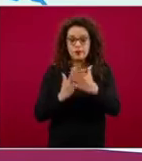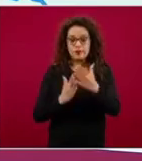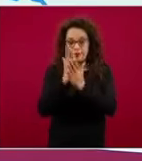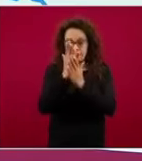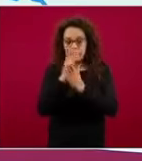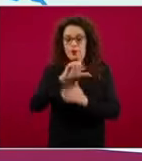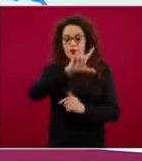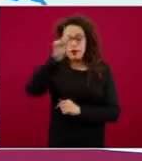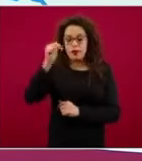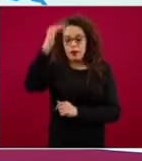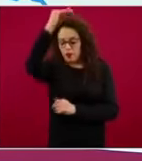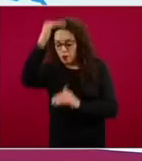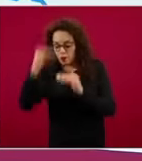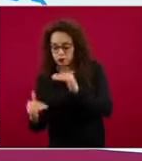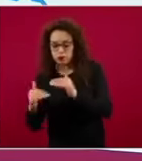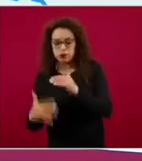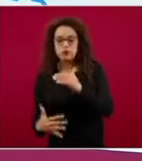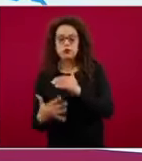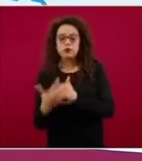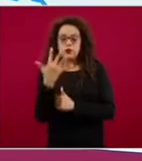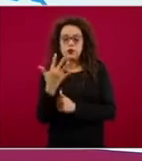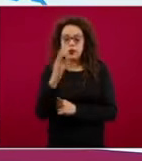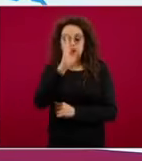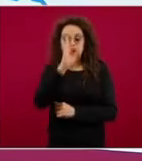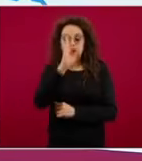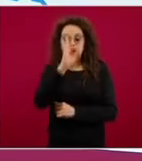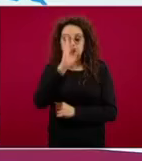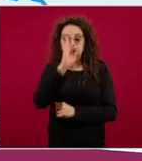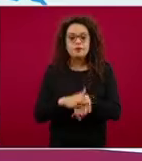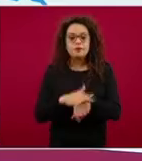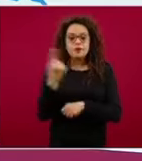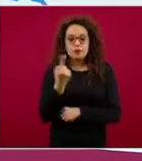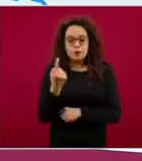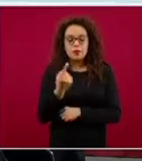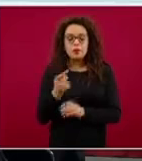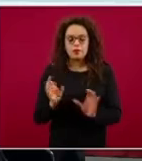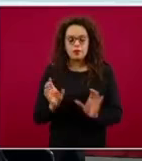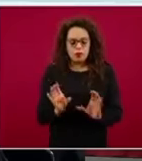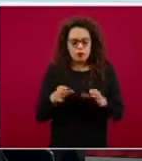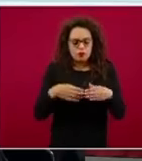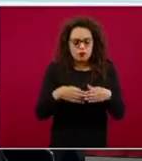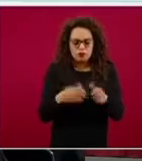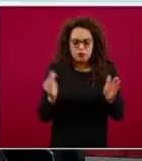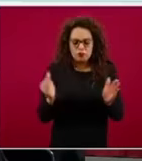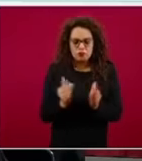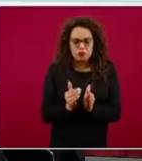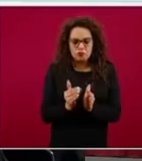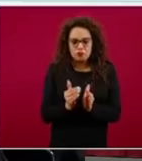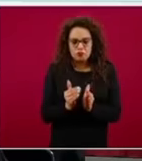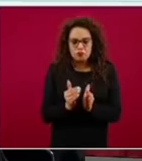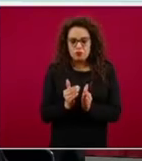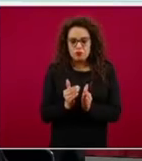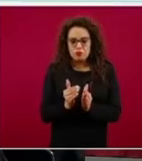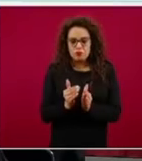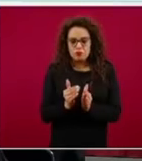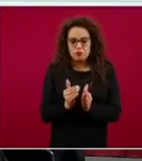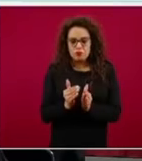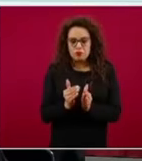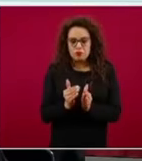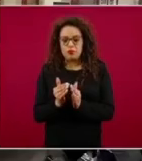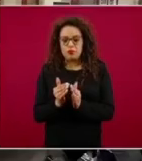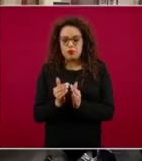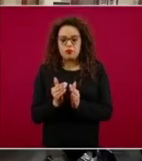al 5%, es porque era un conjunto muy pequeño, una decena o dos de